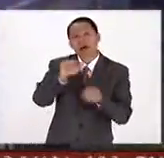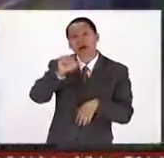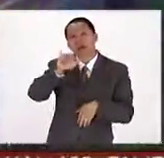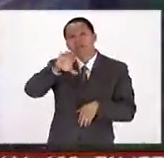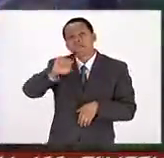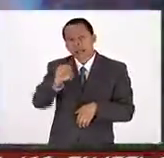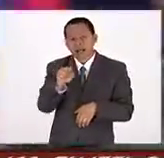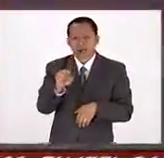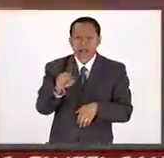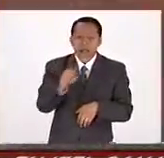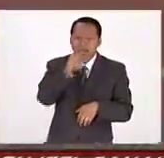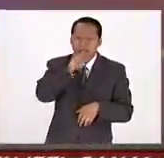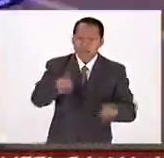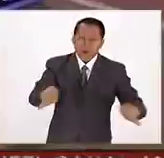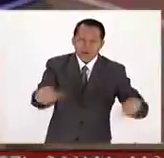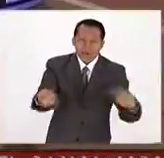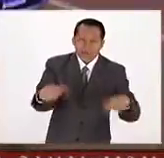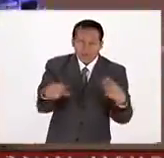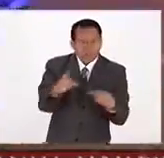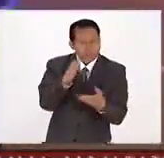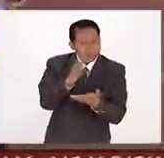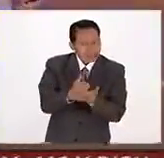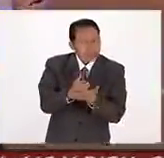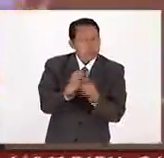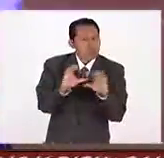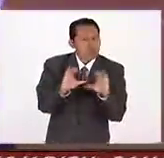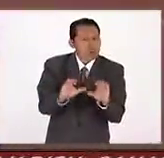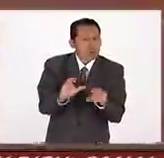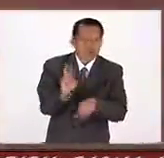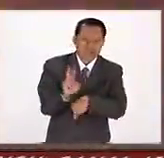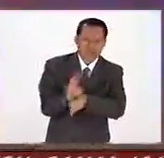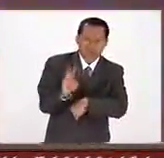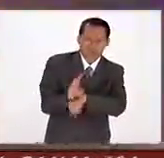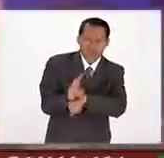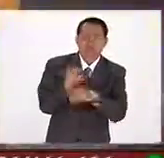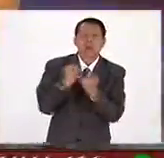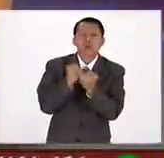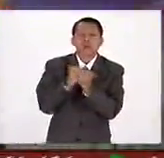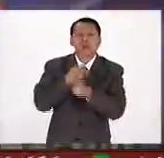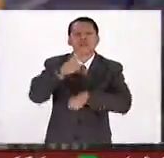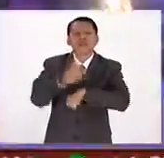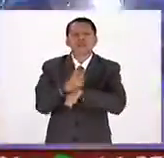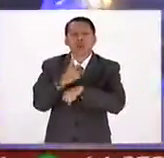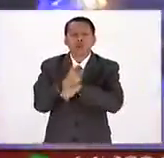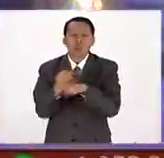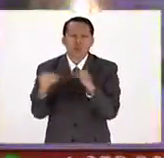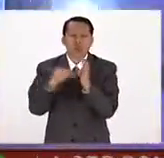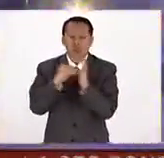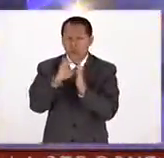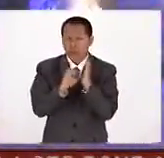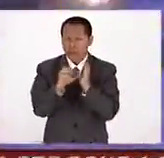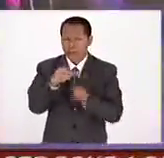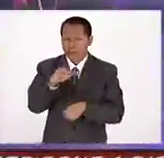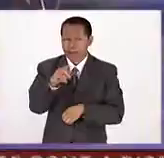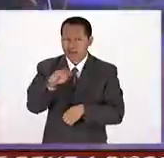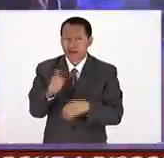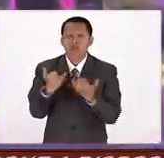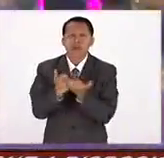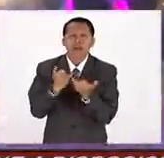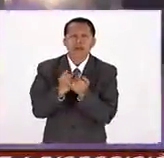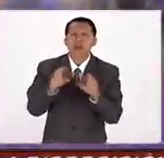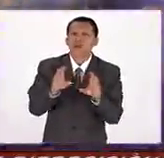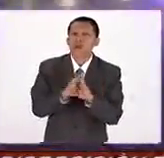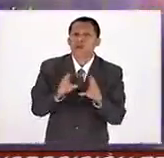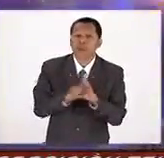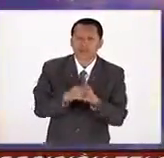hacer valga la redundancia, una enmienda a la segunda enmienda, y que claramente los Estados Unidos tendrán que buscar en